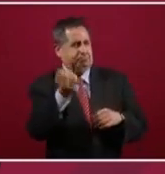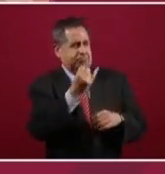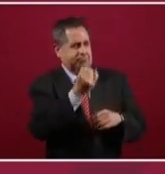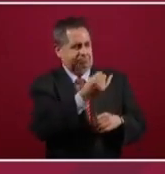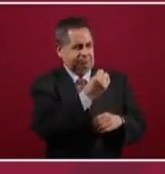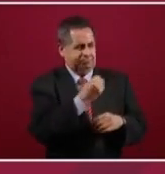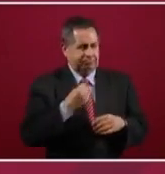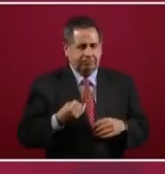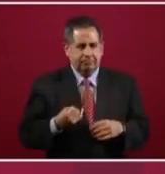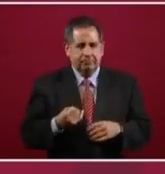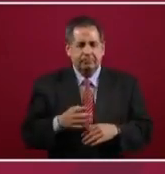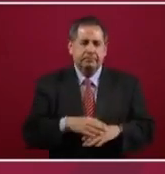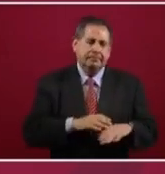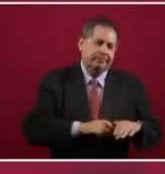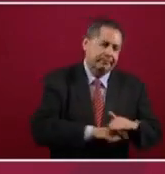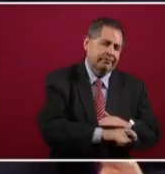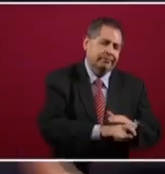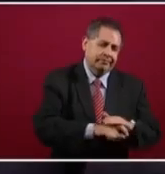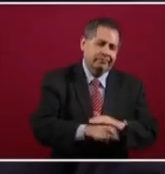Pues repartía.